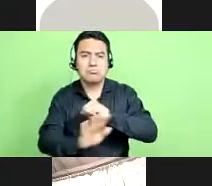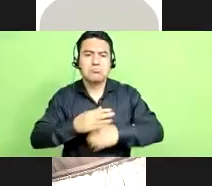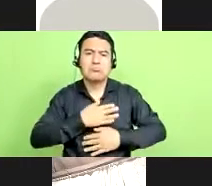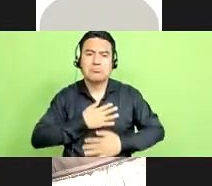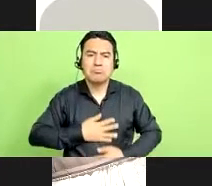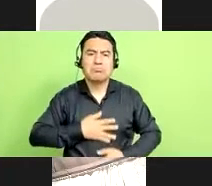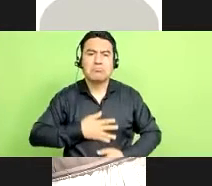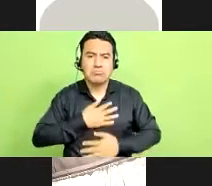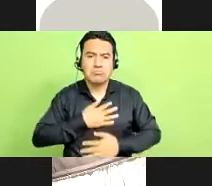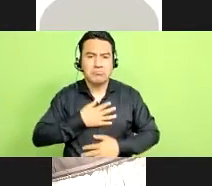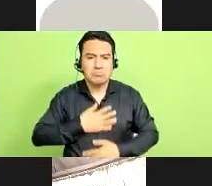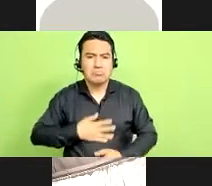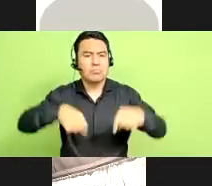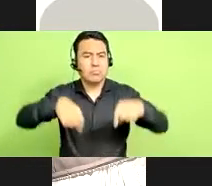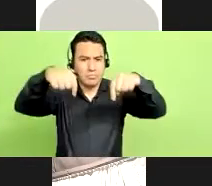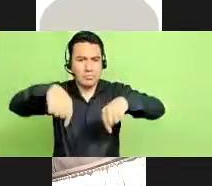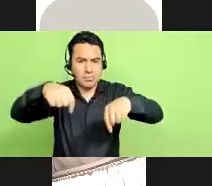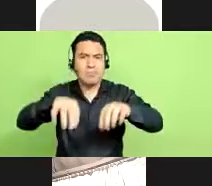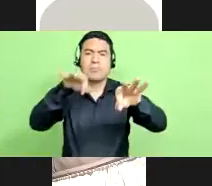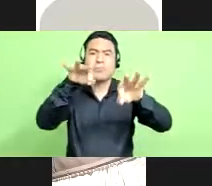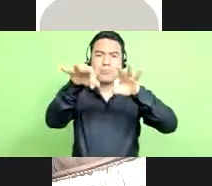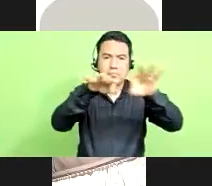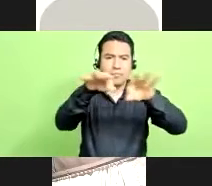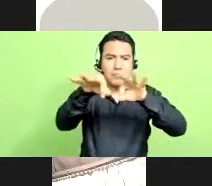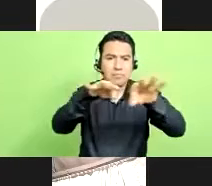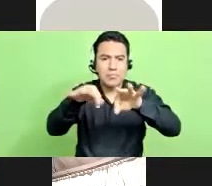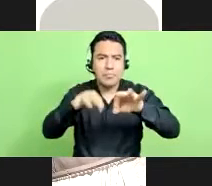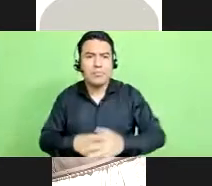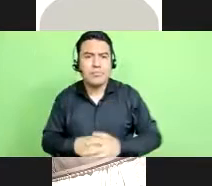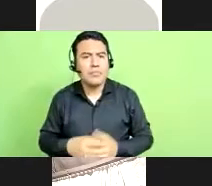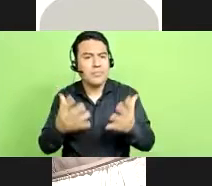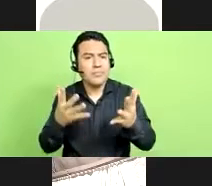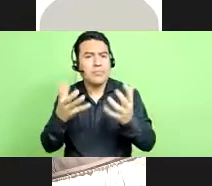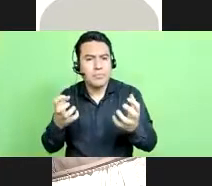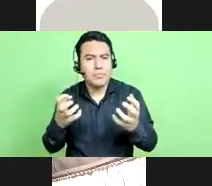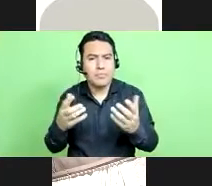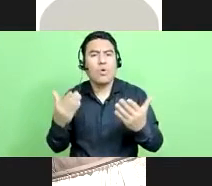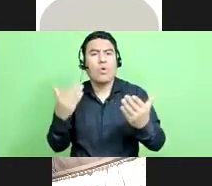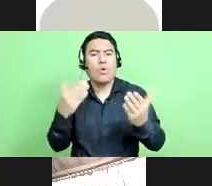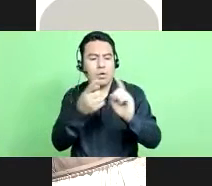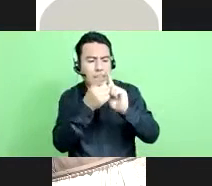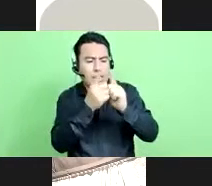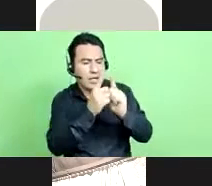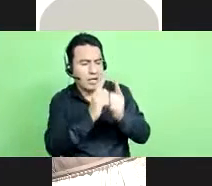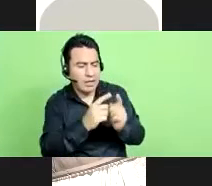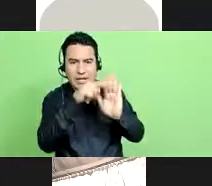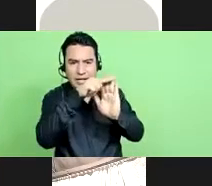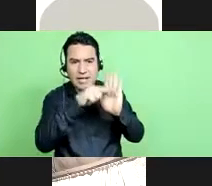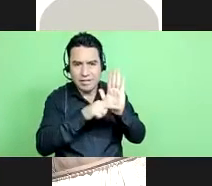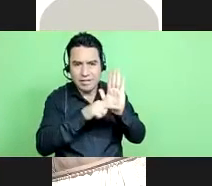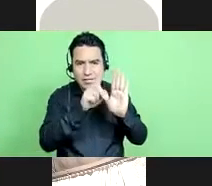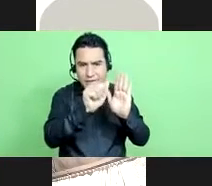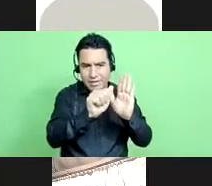todos los que estamos acá para poder desarrollar estas mejoras a la norma exageración